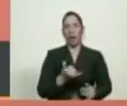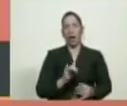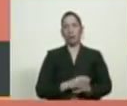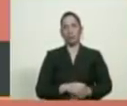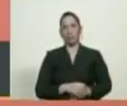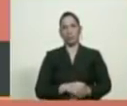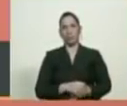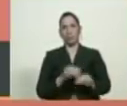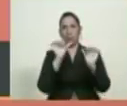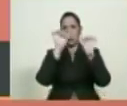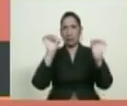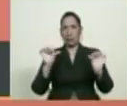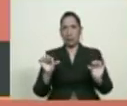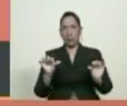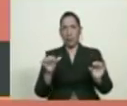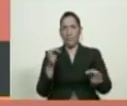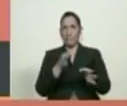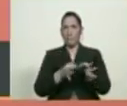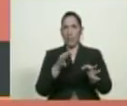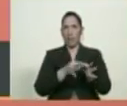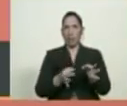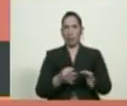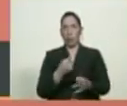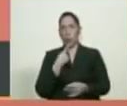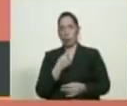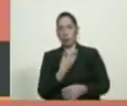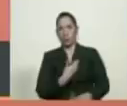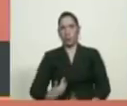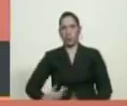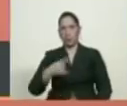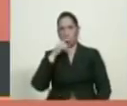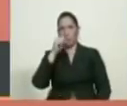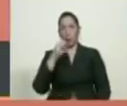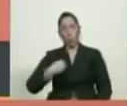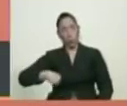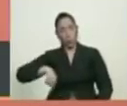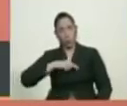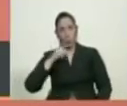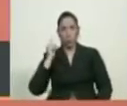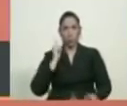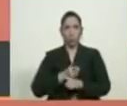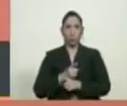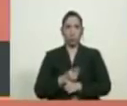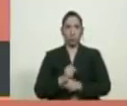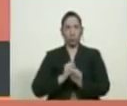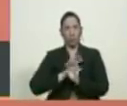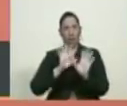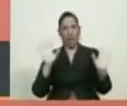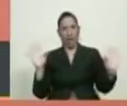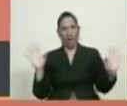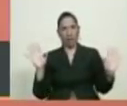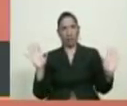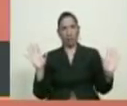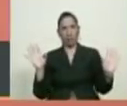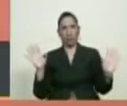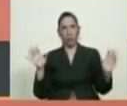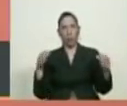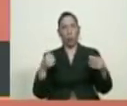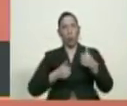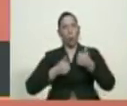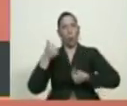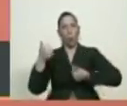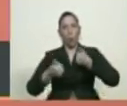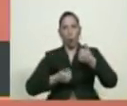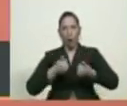petro, como otras veces lo ha mencionado el presidente Nicolás Maduro. Y nosotros tenemos con claridad establecido el mapa de cuáles son las inversiones